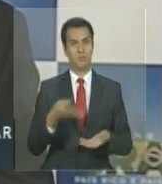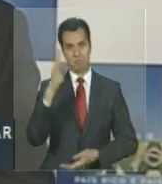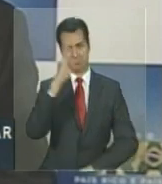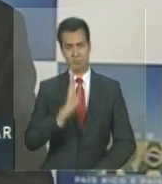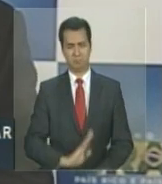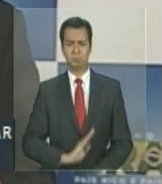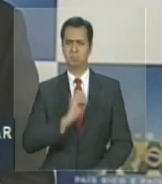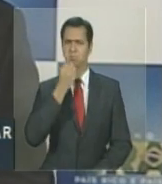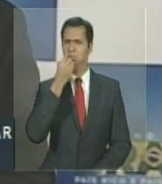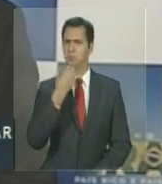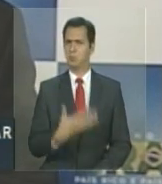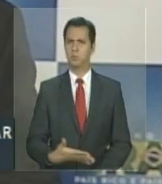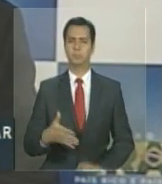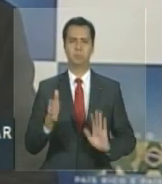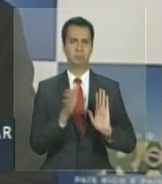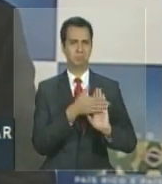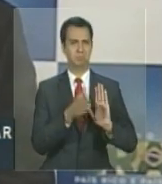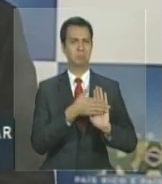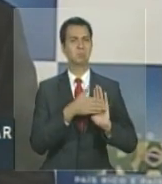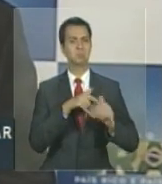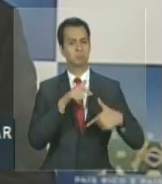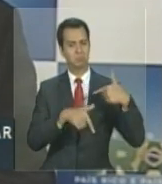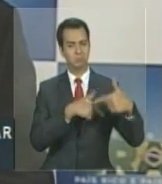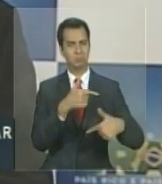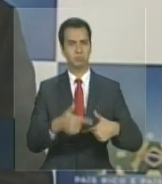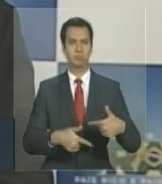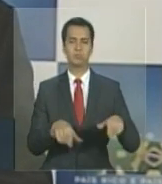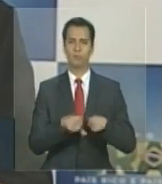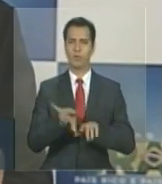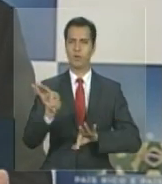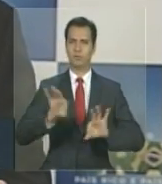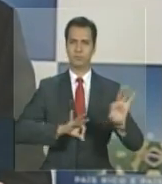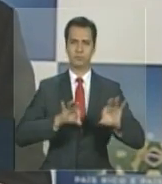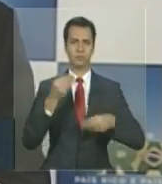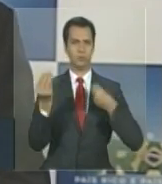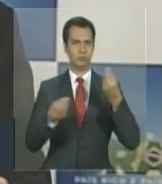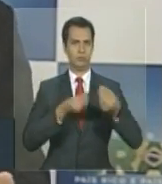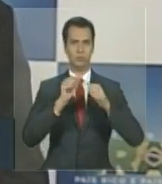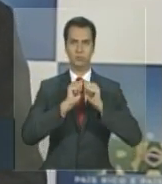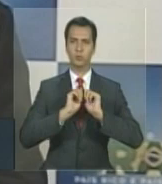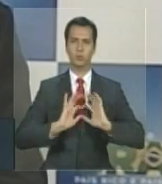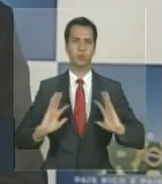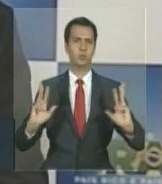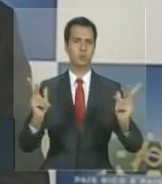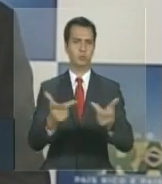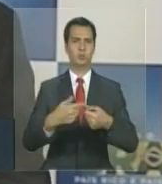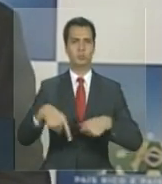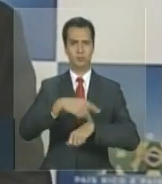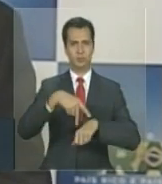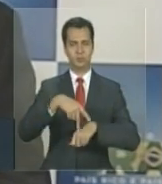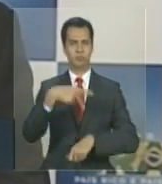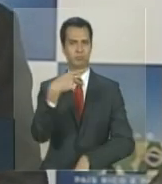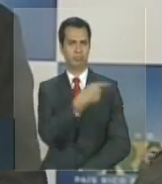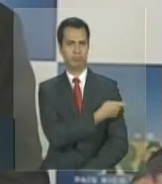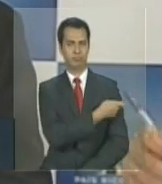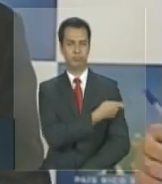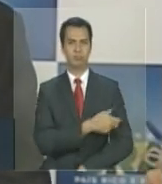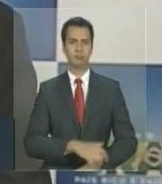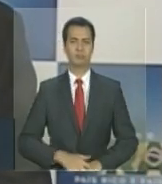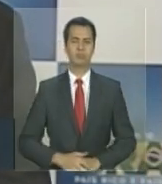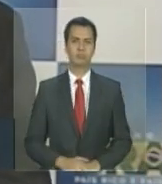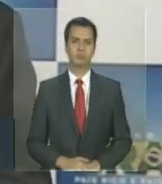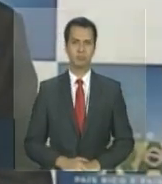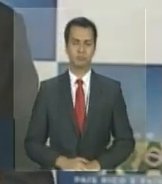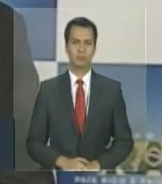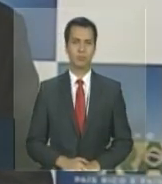buena propuesta y un muy buen plan de vacunación en el país. Segundo, hay